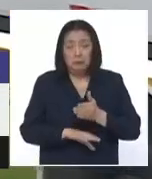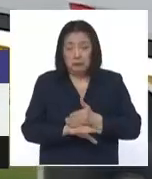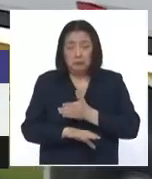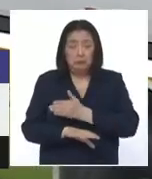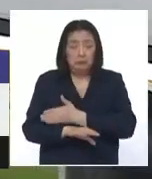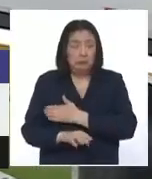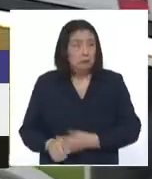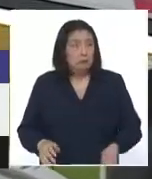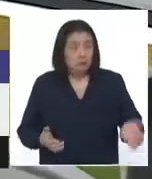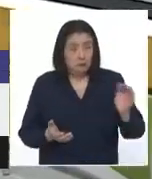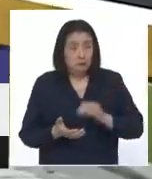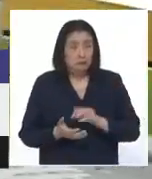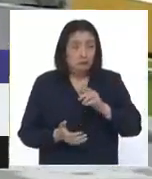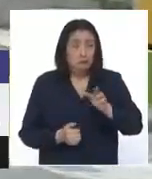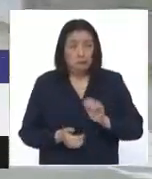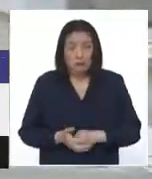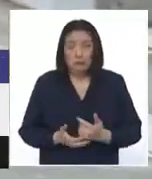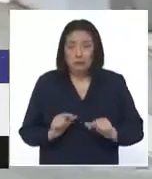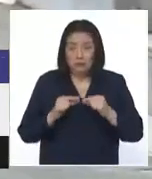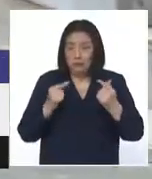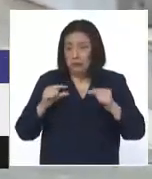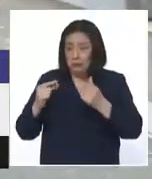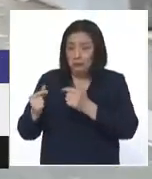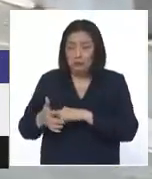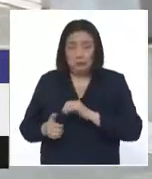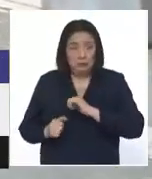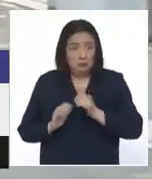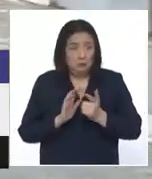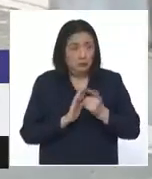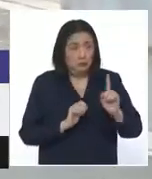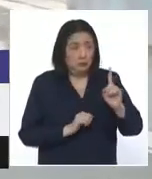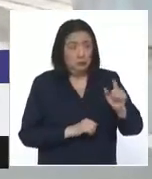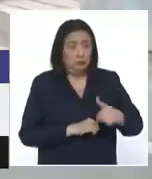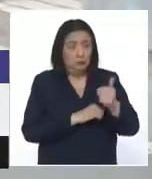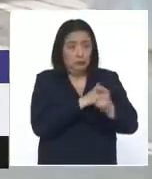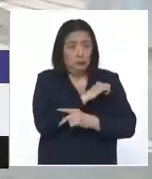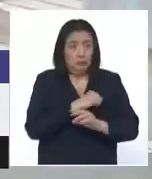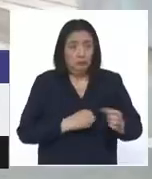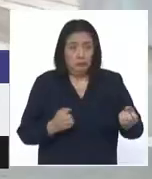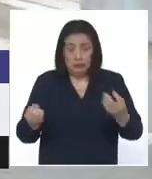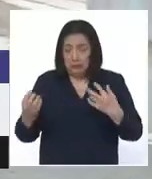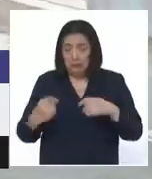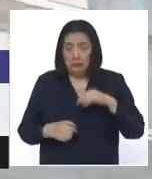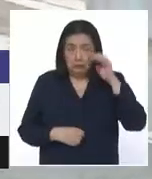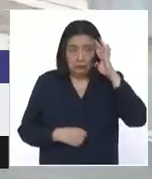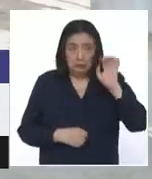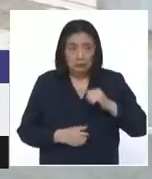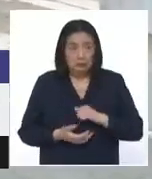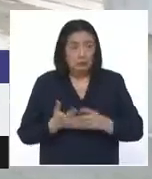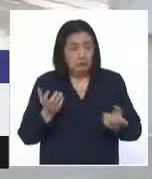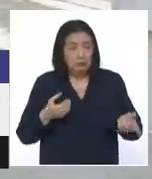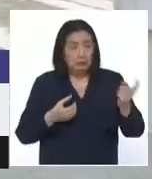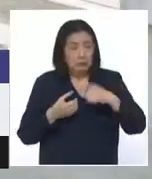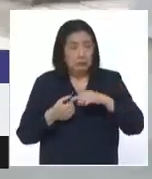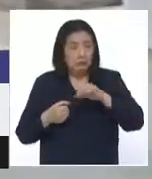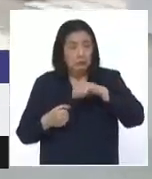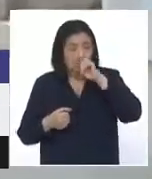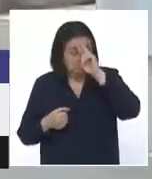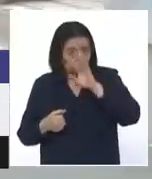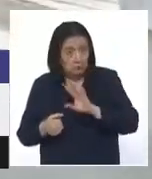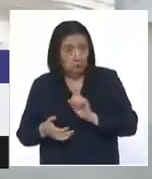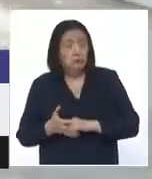poco nuevamente estas bandas criminales, ya no extranjeras, ¿ah? Nos ha dicho la policía que están conformadas por